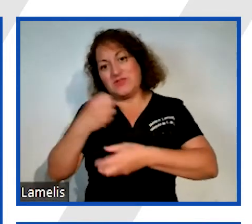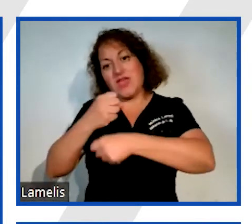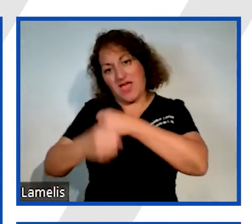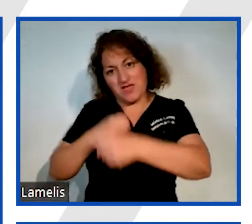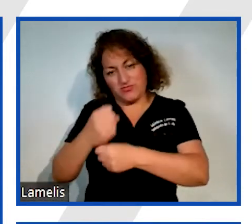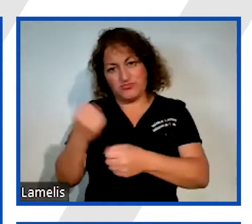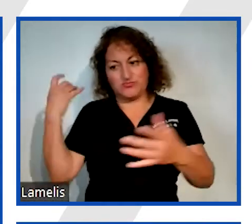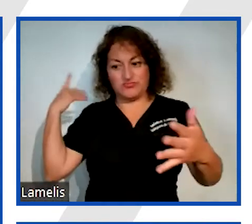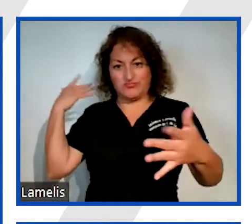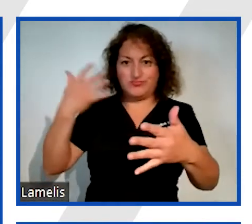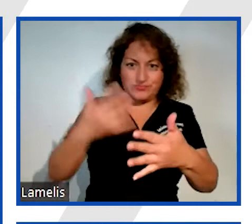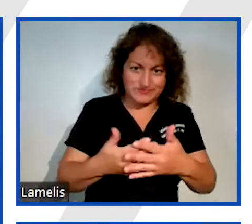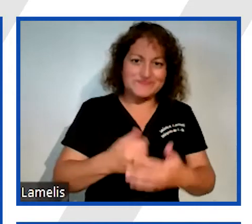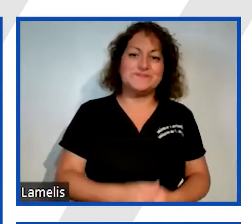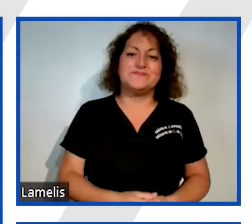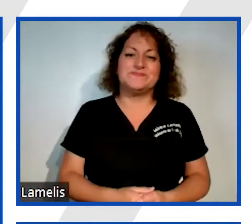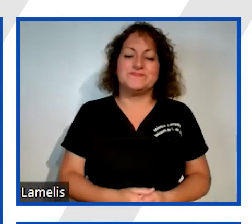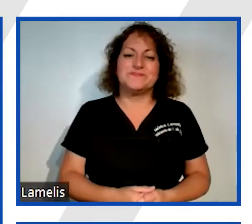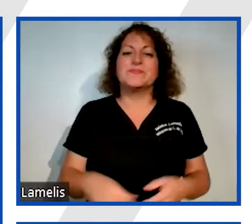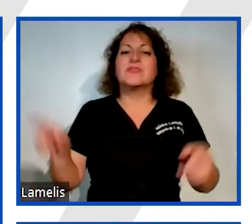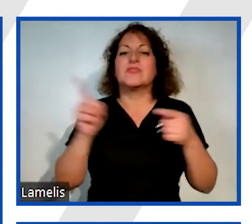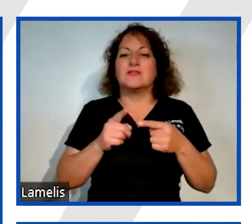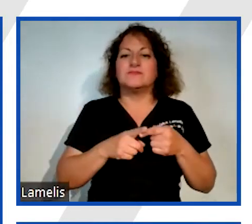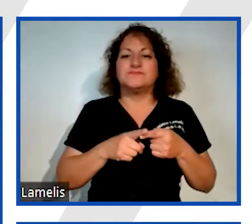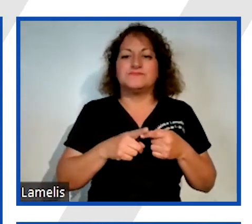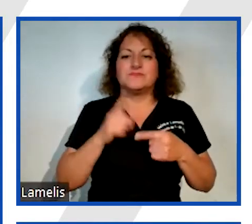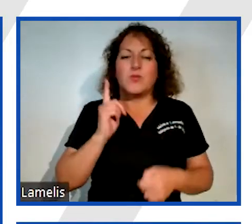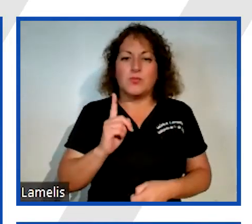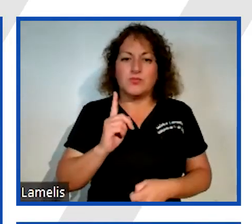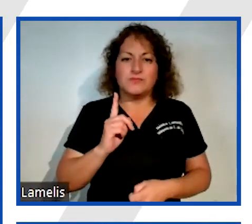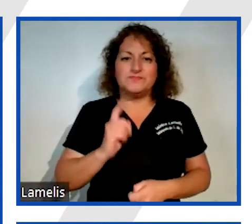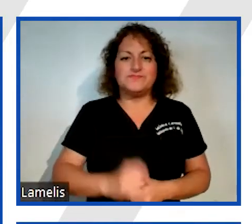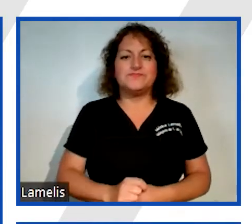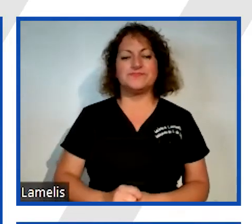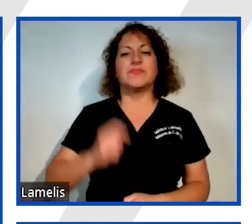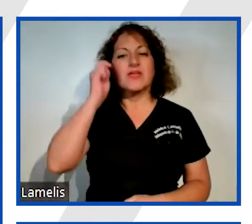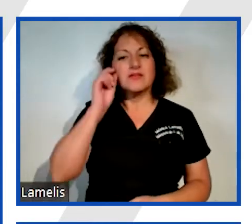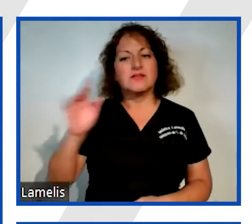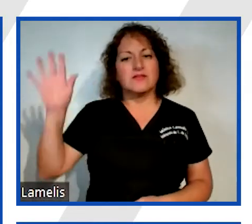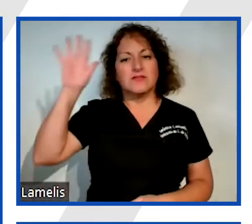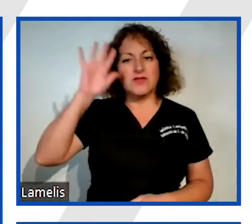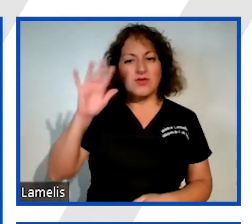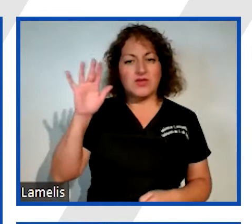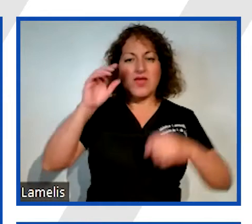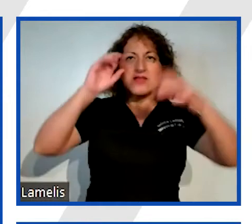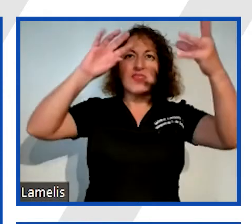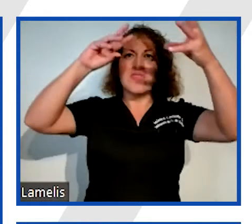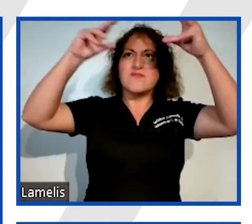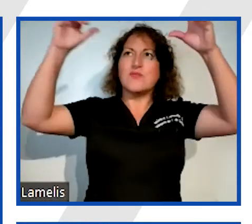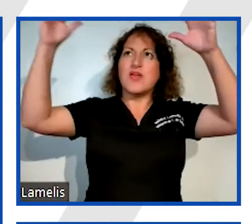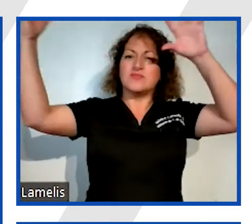así es que me deja correr a brasil al hacer clic entonces la teoría angular dice que